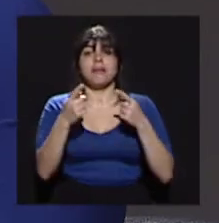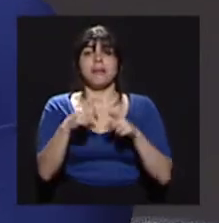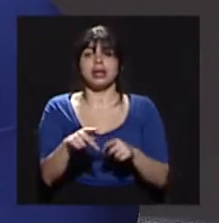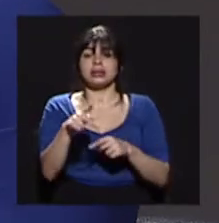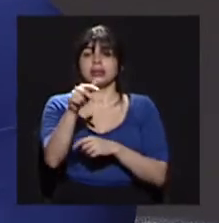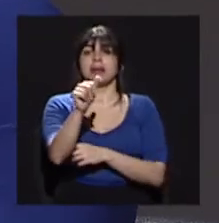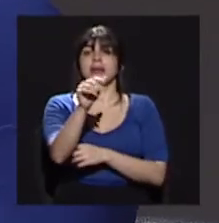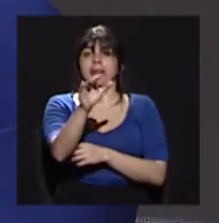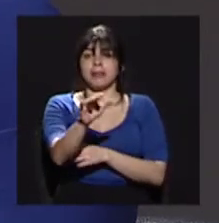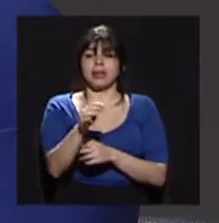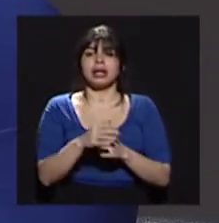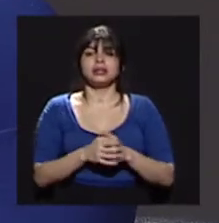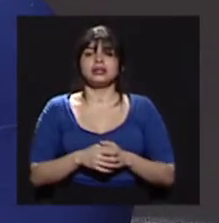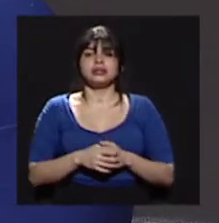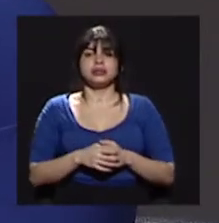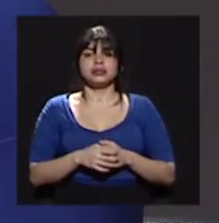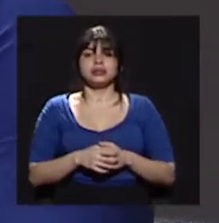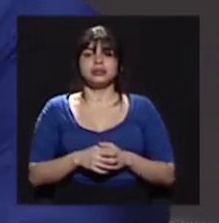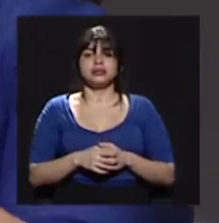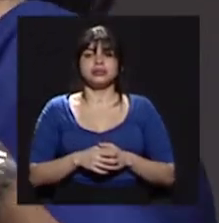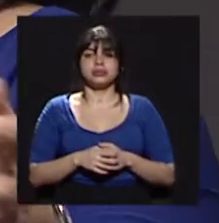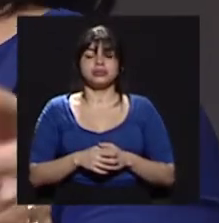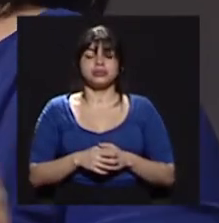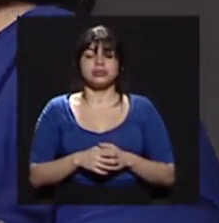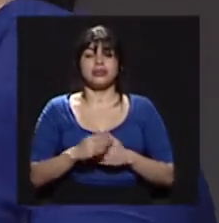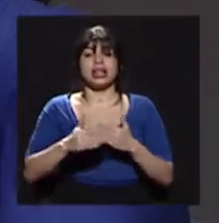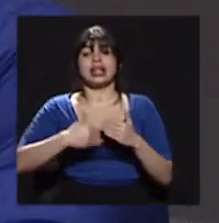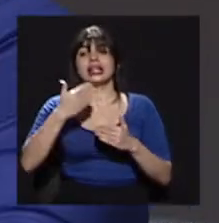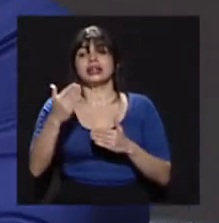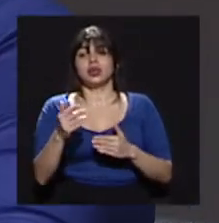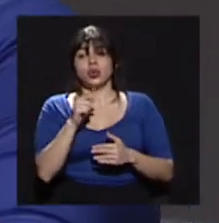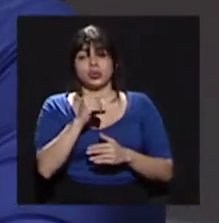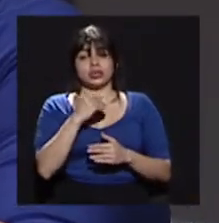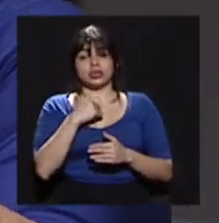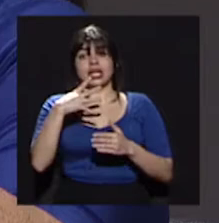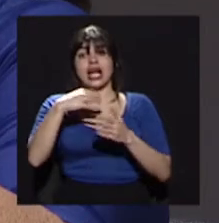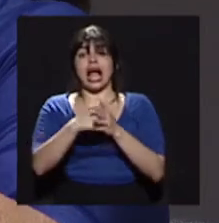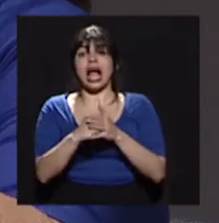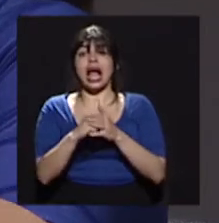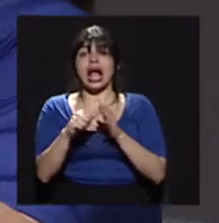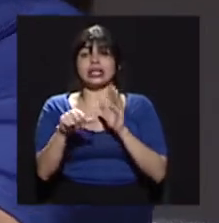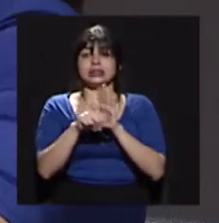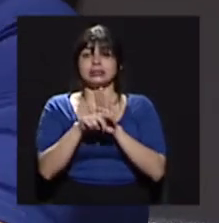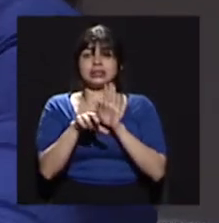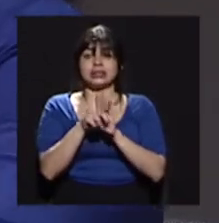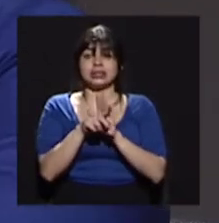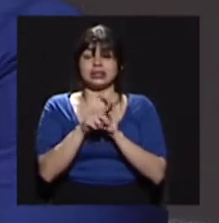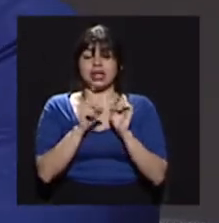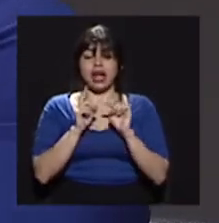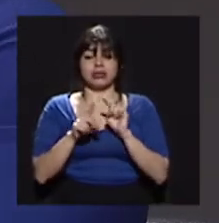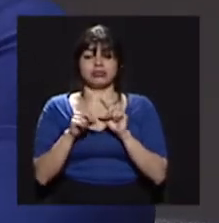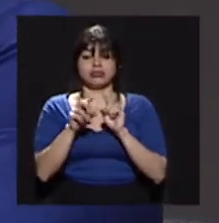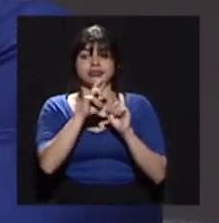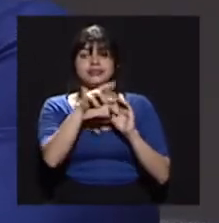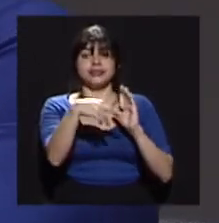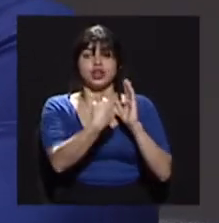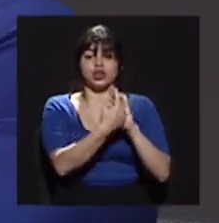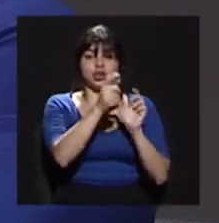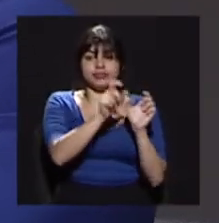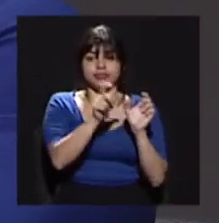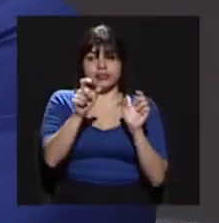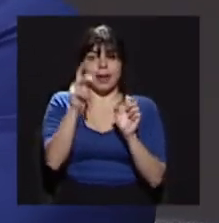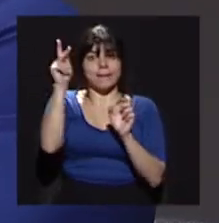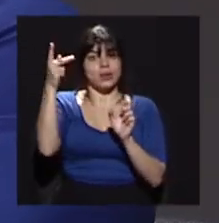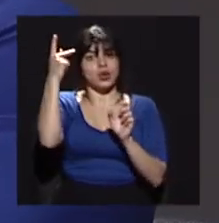partido acción ciudadana y después tiene usted en la asamblea una serie de actores políticos